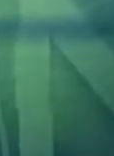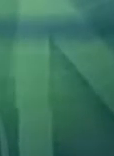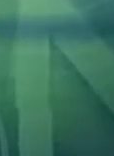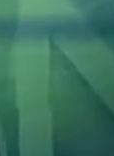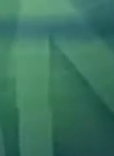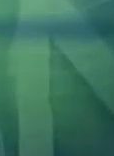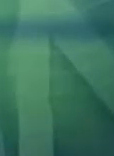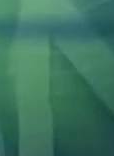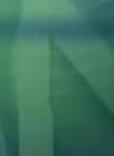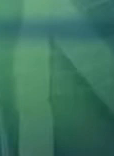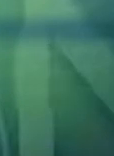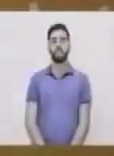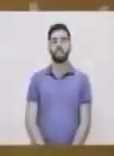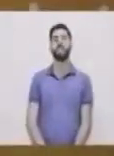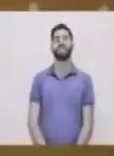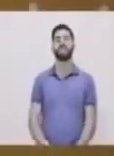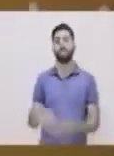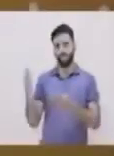Matemática.